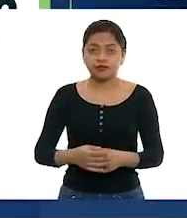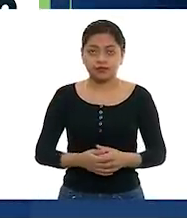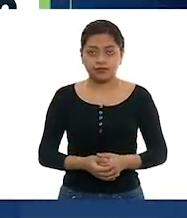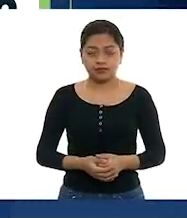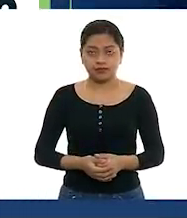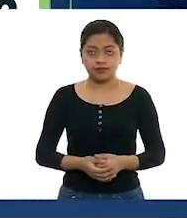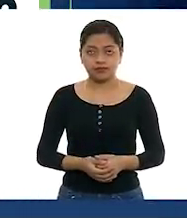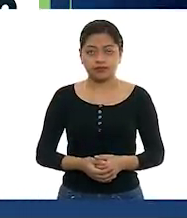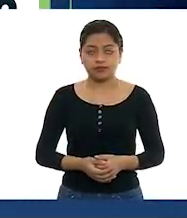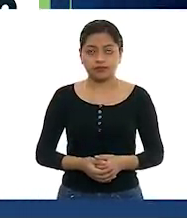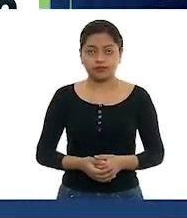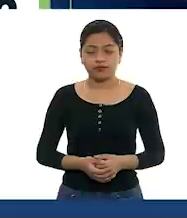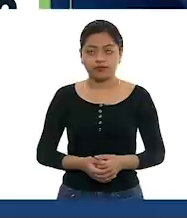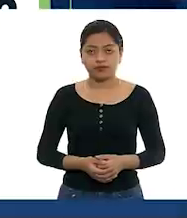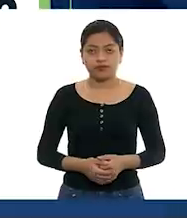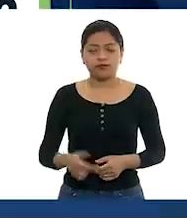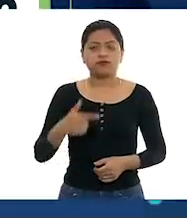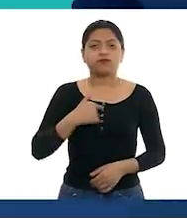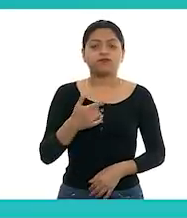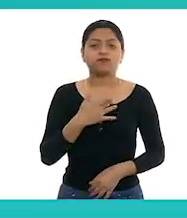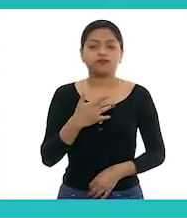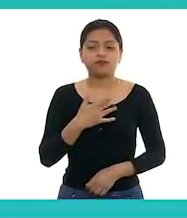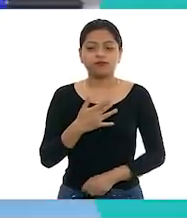A ver, maestra, creo que